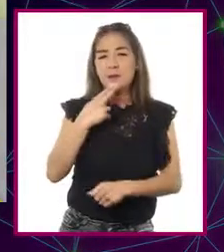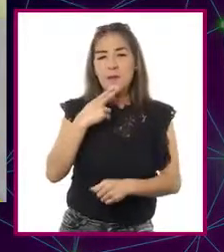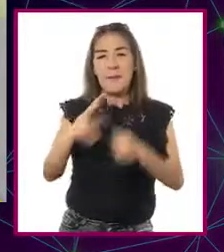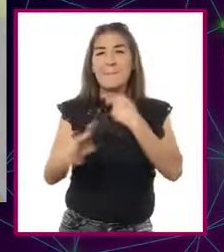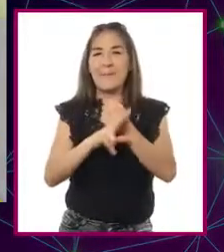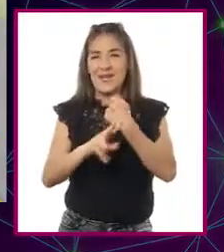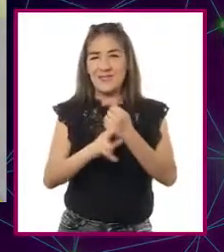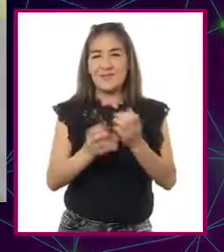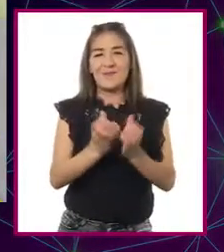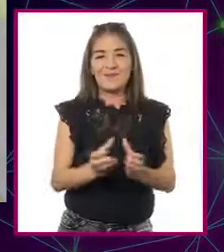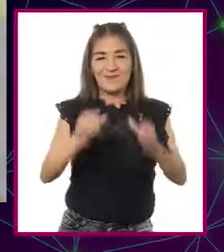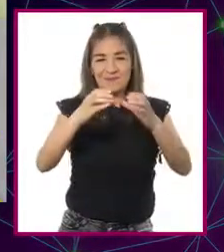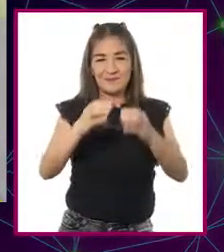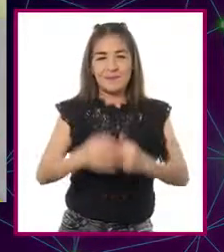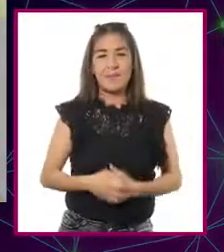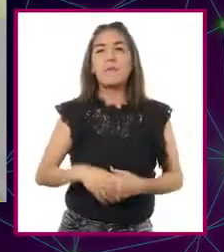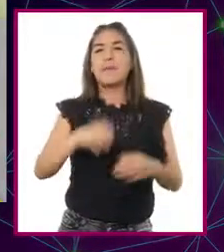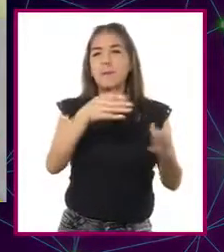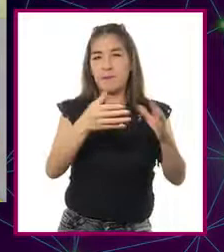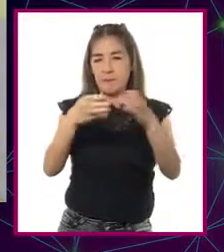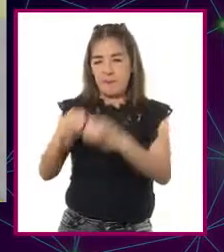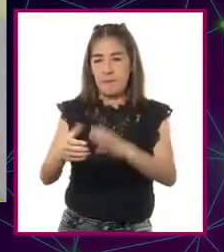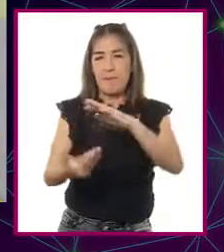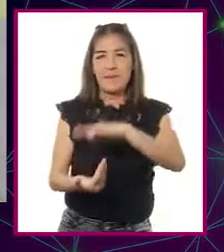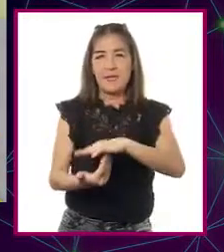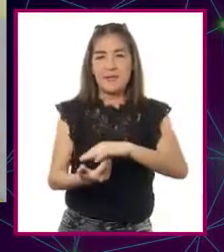igual, lo llevamos a nuestra mesa.